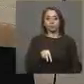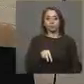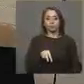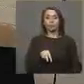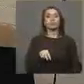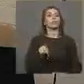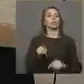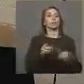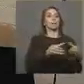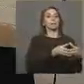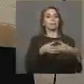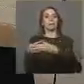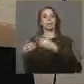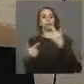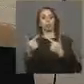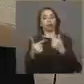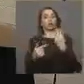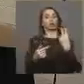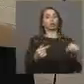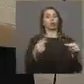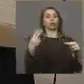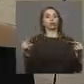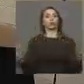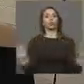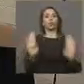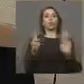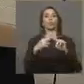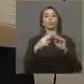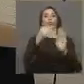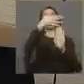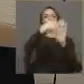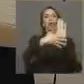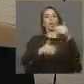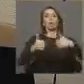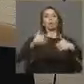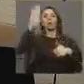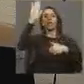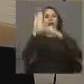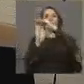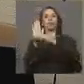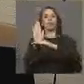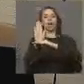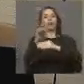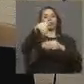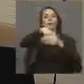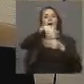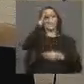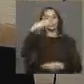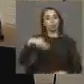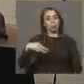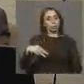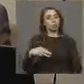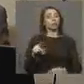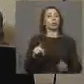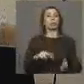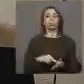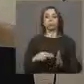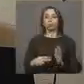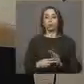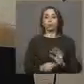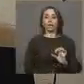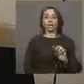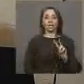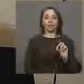son partidos que llevan su propia lista a la elección municipal. Este no es un problema que afecte a